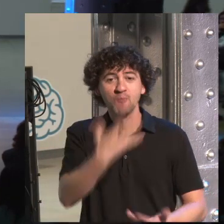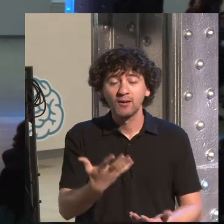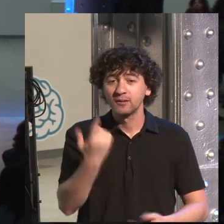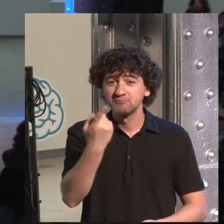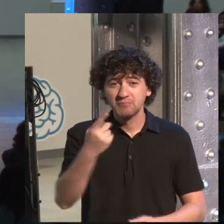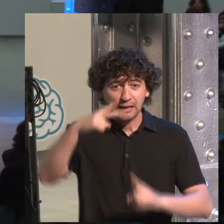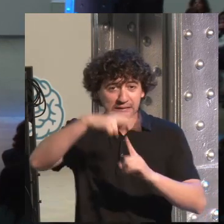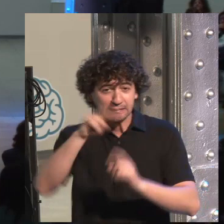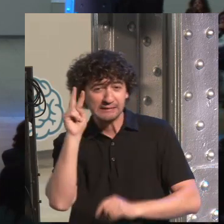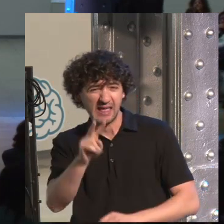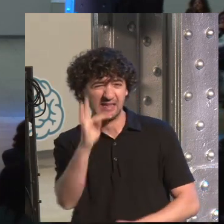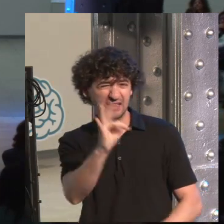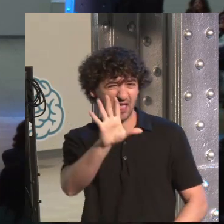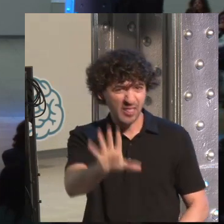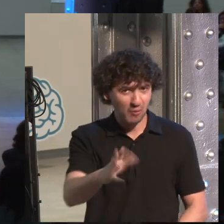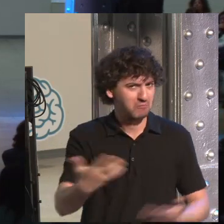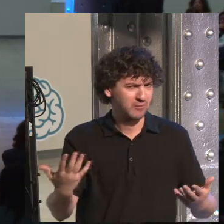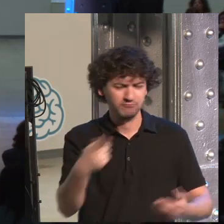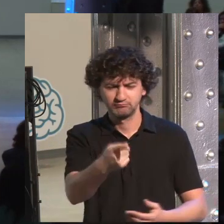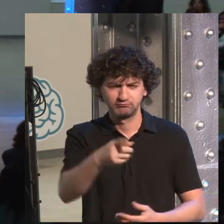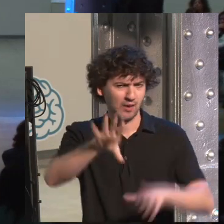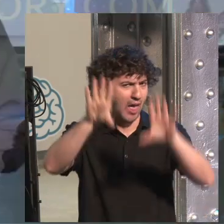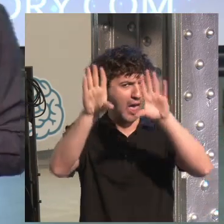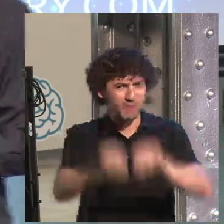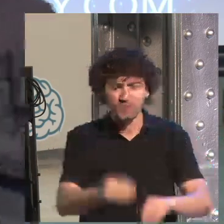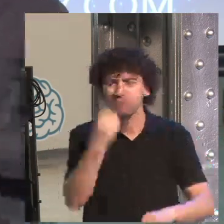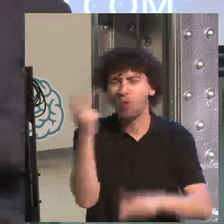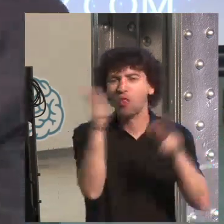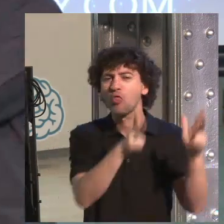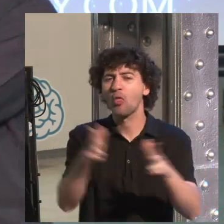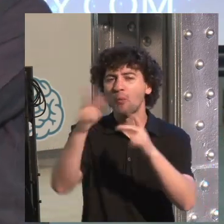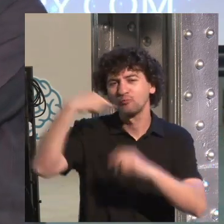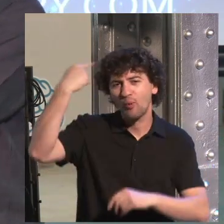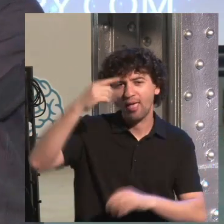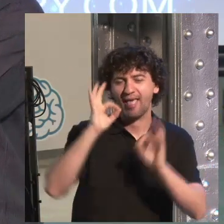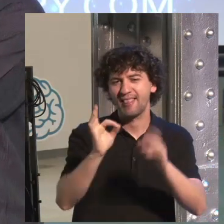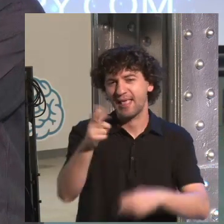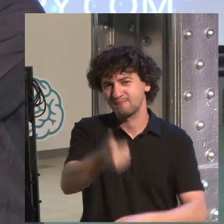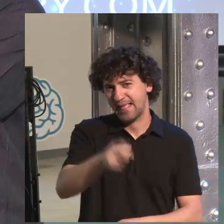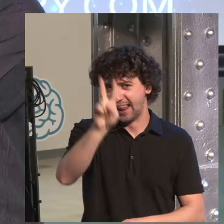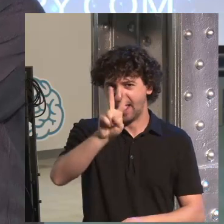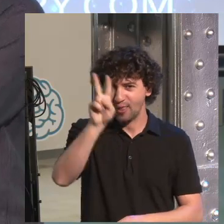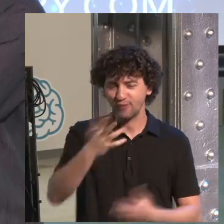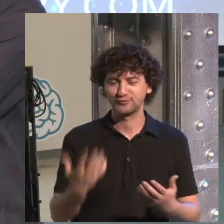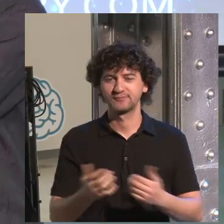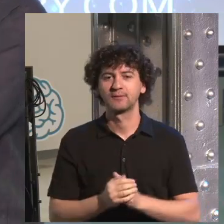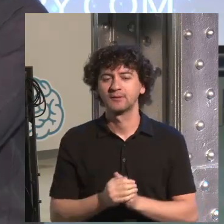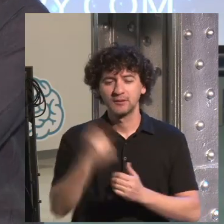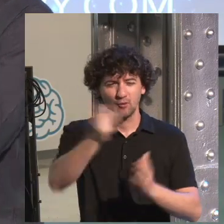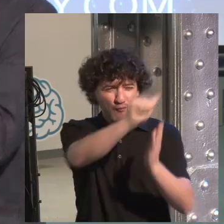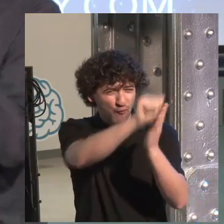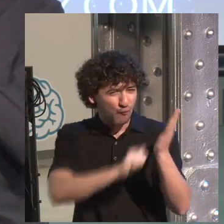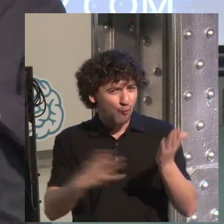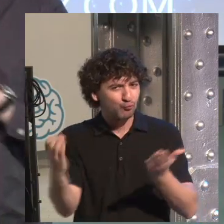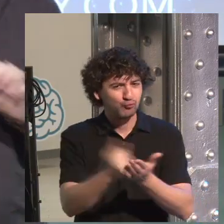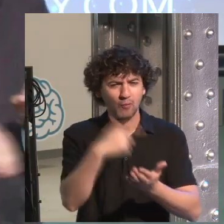ves televisión? Telecinco, sí, pues mira, me lo quitas, documentales de la 2, y de esta lista que tengo yo aquí son todo